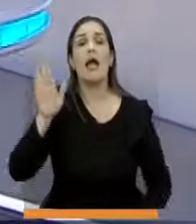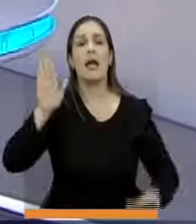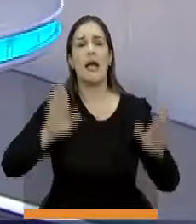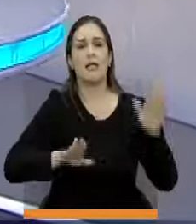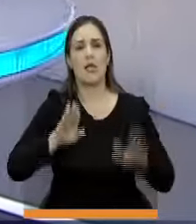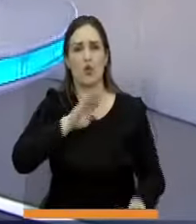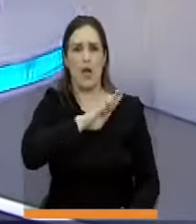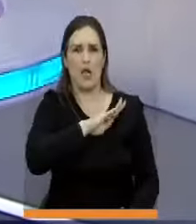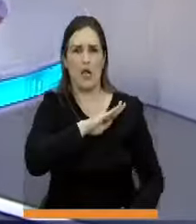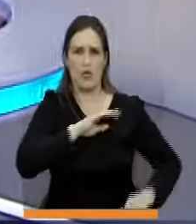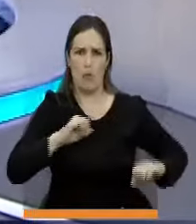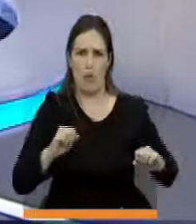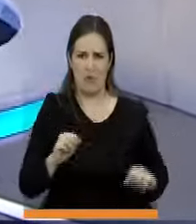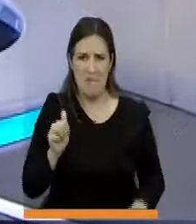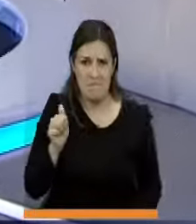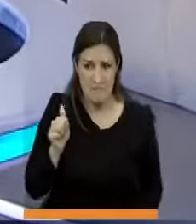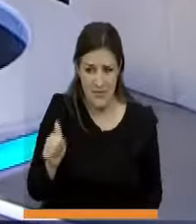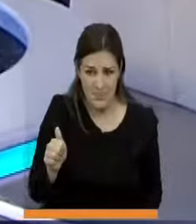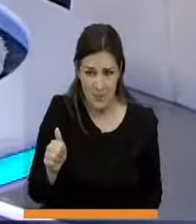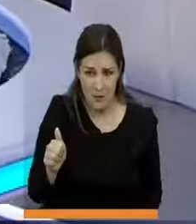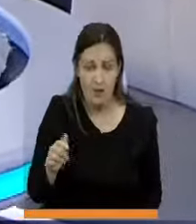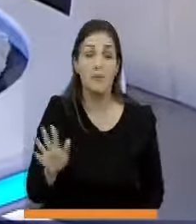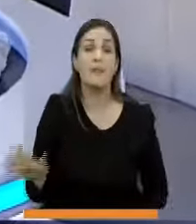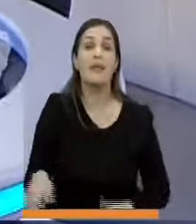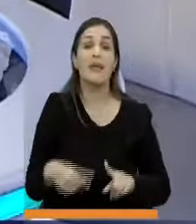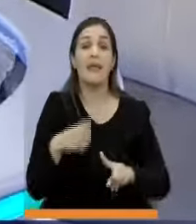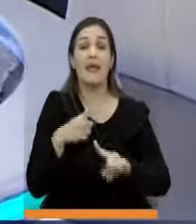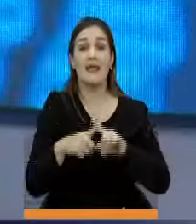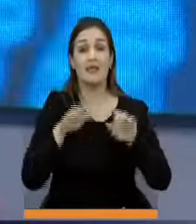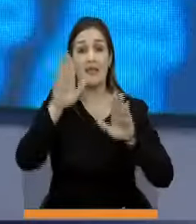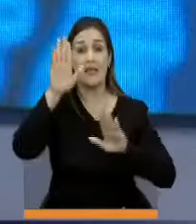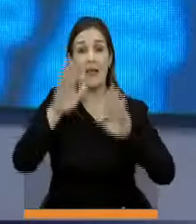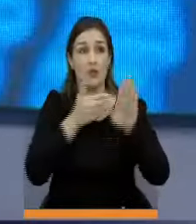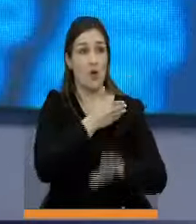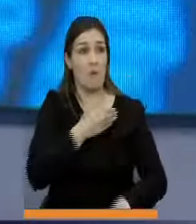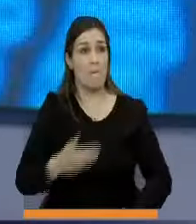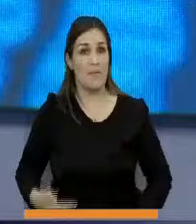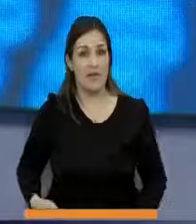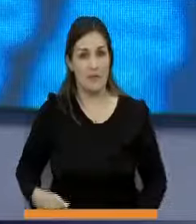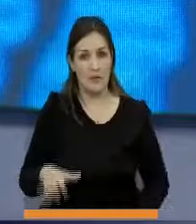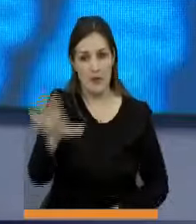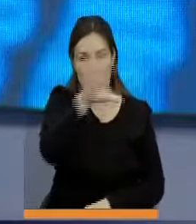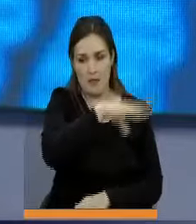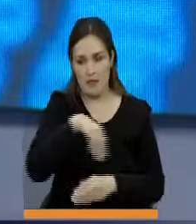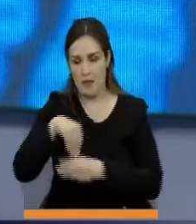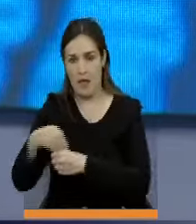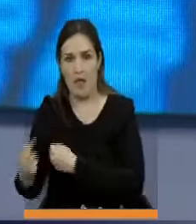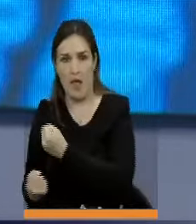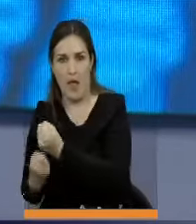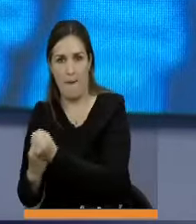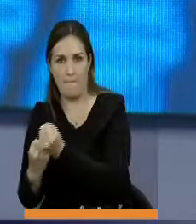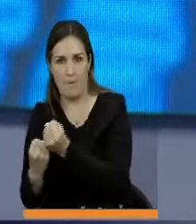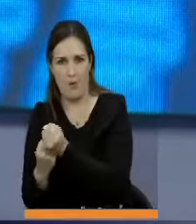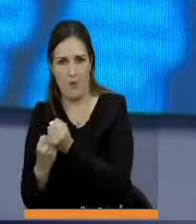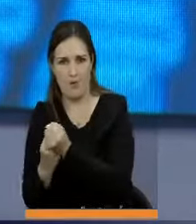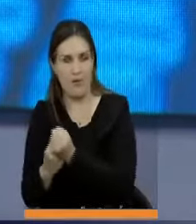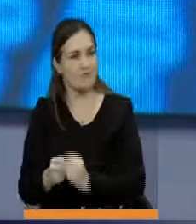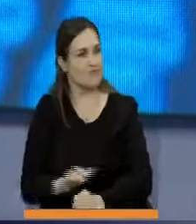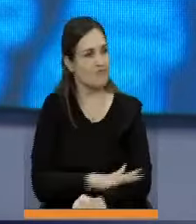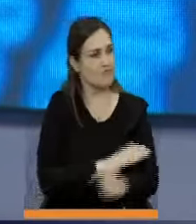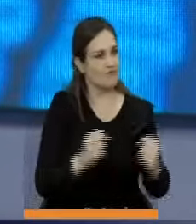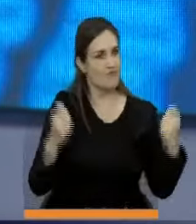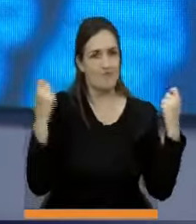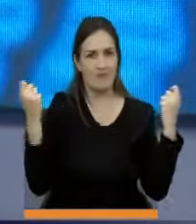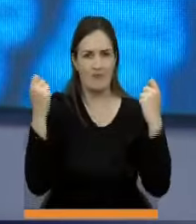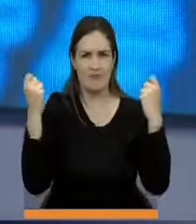ex candidato a la presidencia sale a vincularse a esa campaña abiertamente y con mucha emoción. Entonces